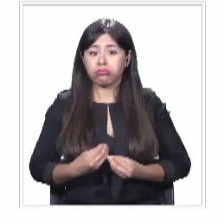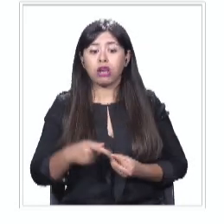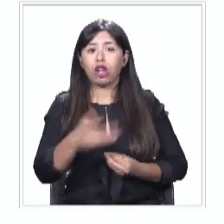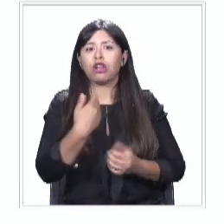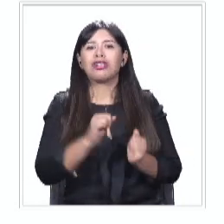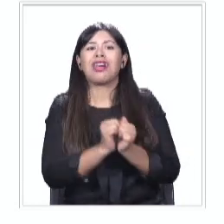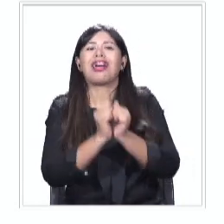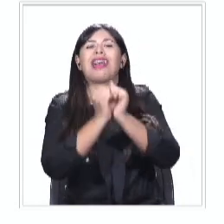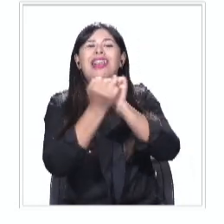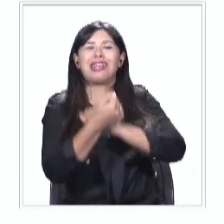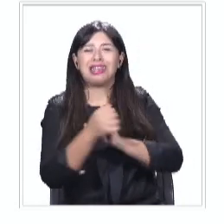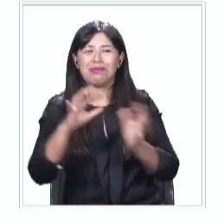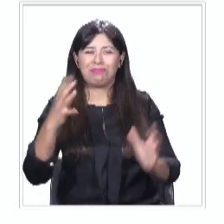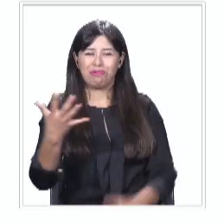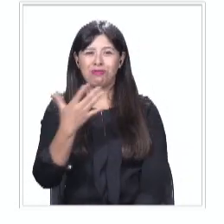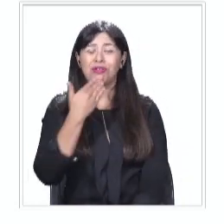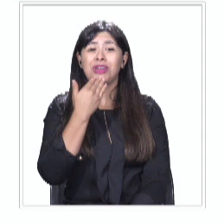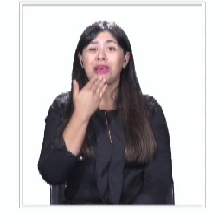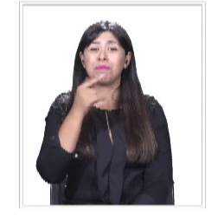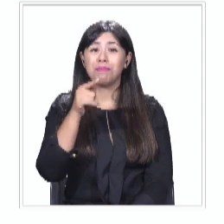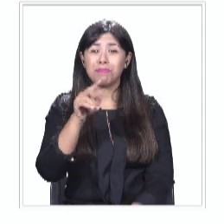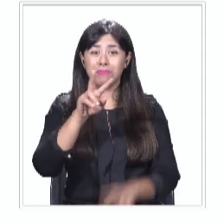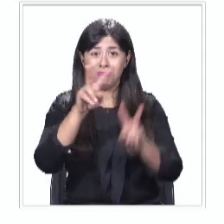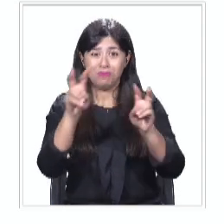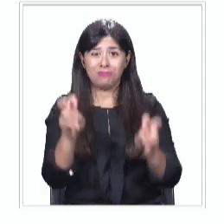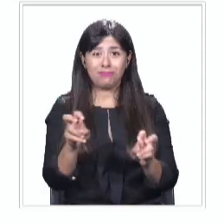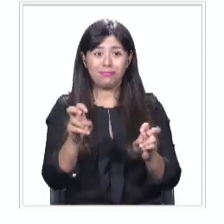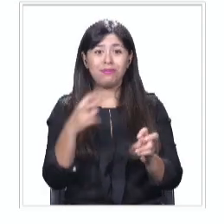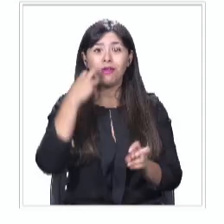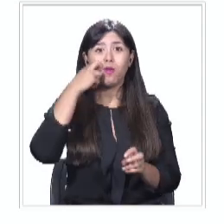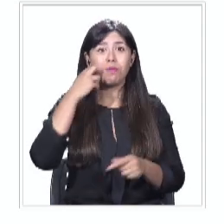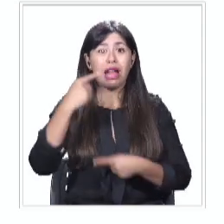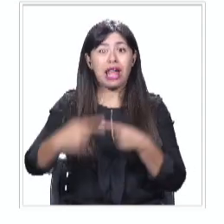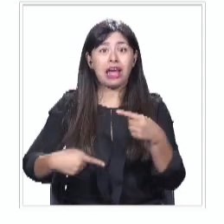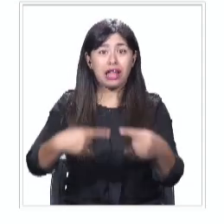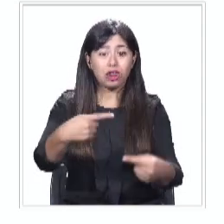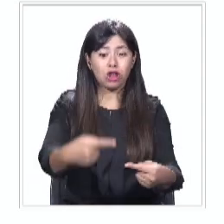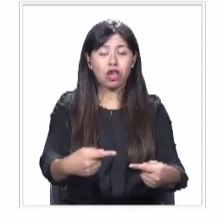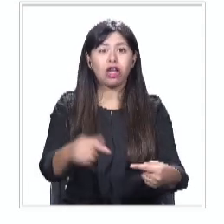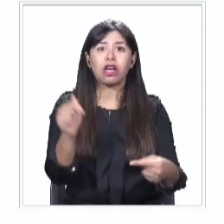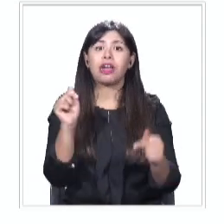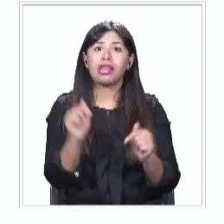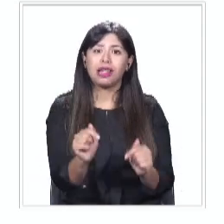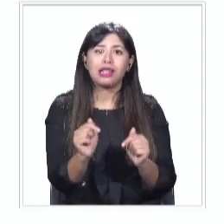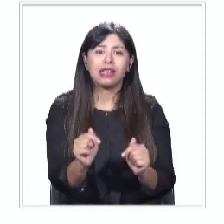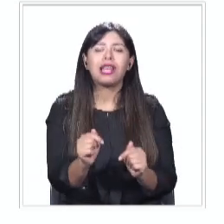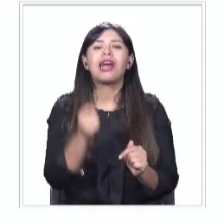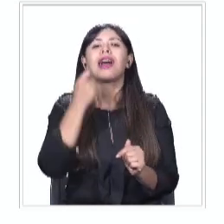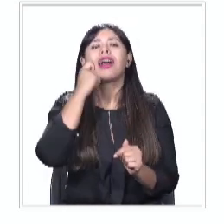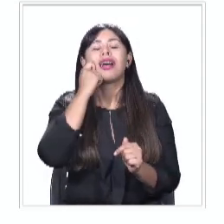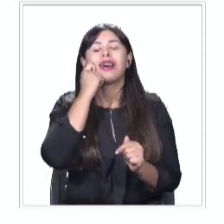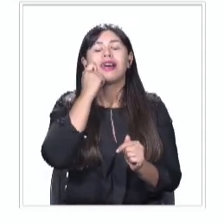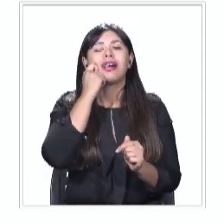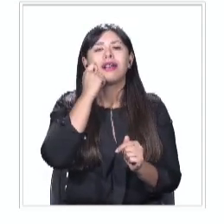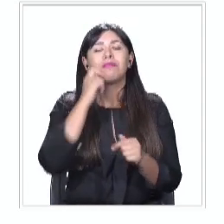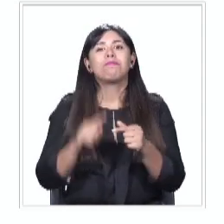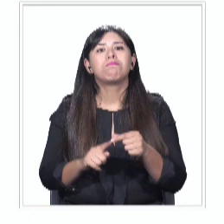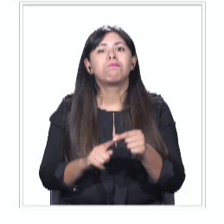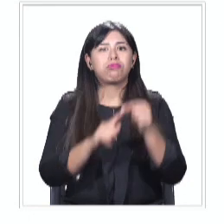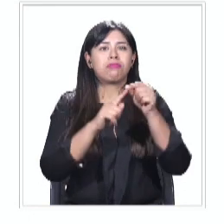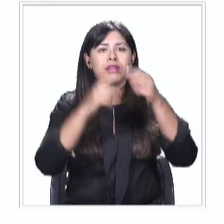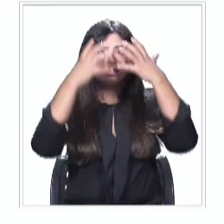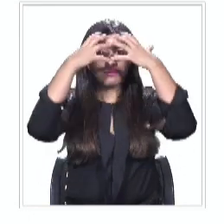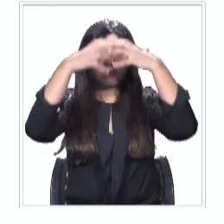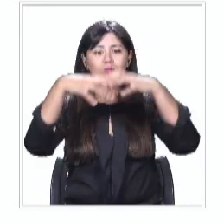al mundo y que en el caso particular del linaje humano se caracteriza principalmente por haber favorecido el crecimiento del